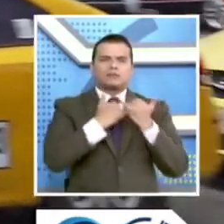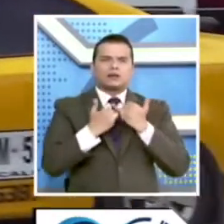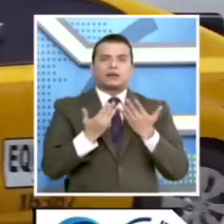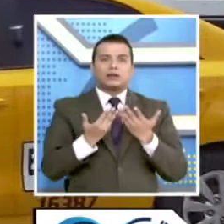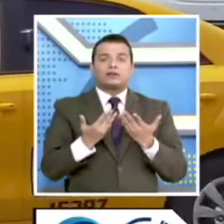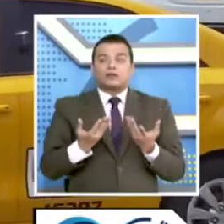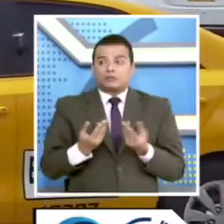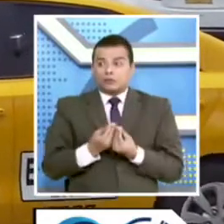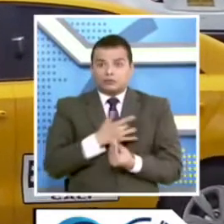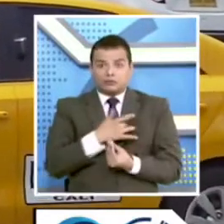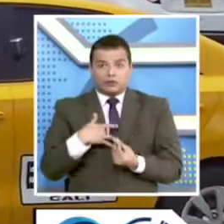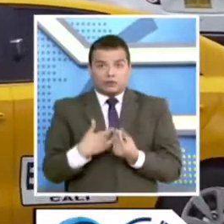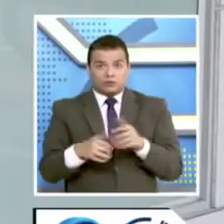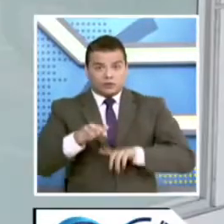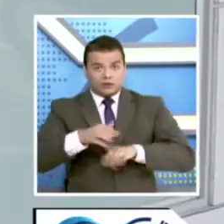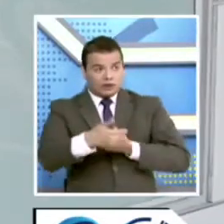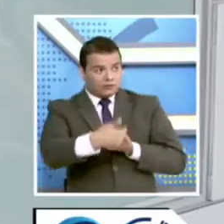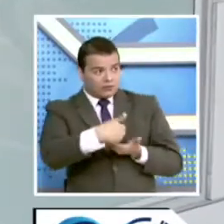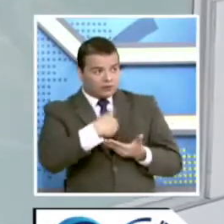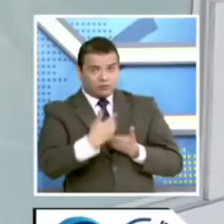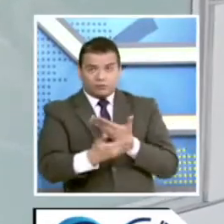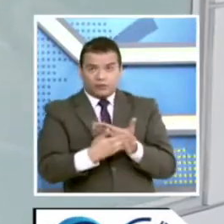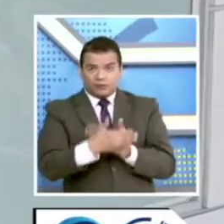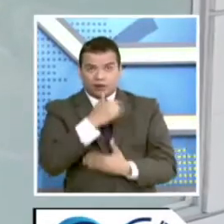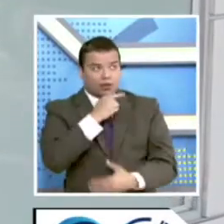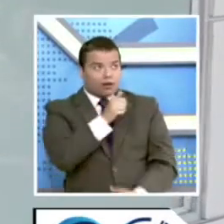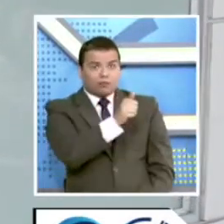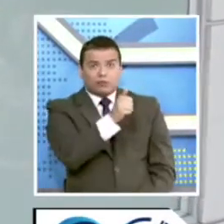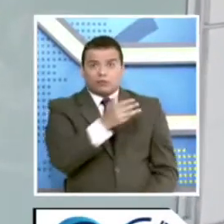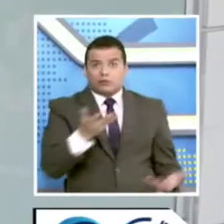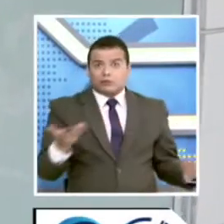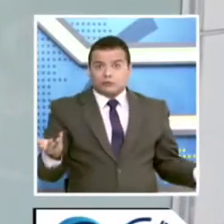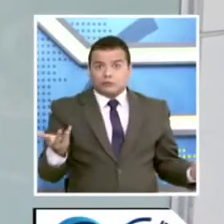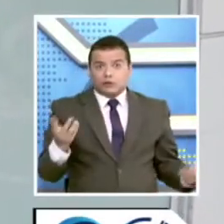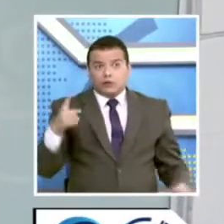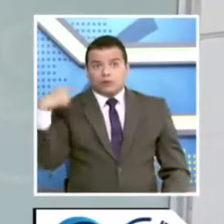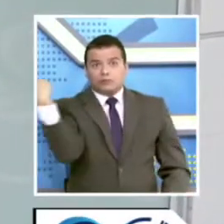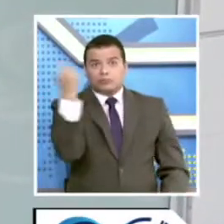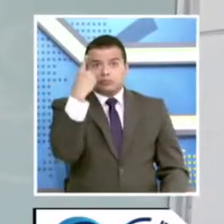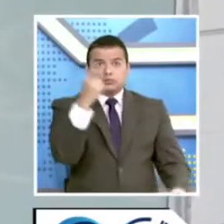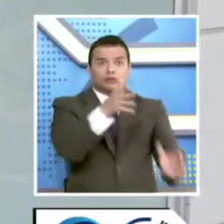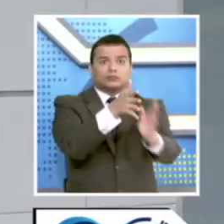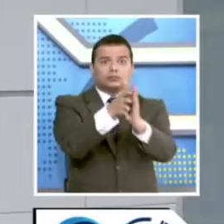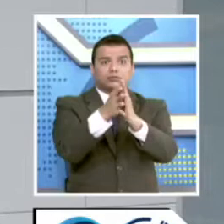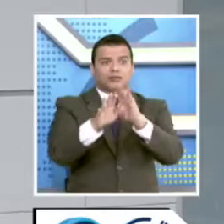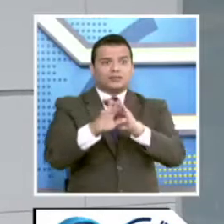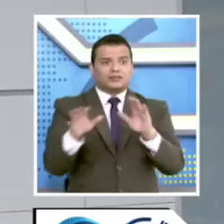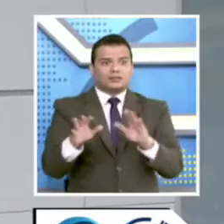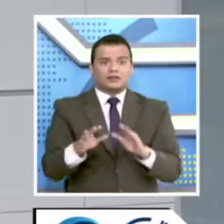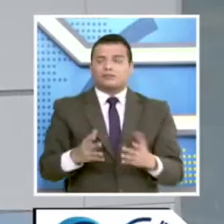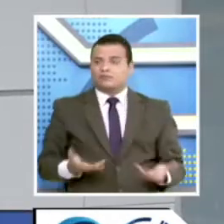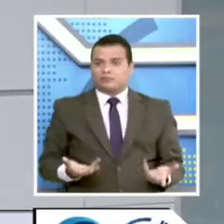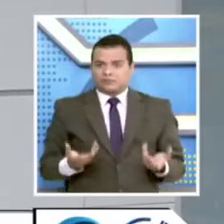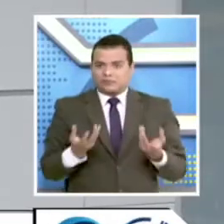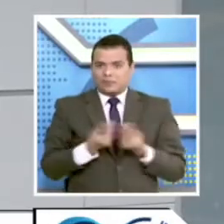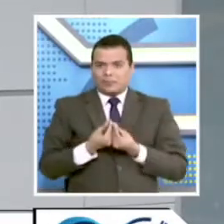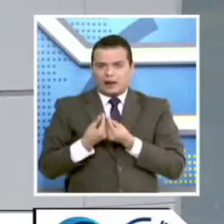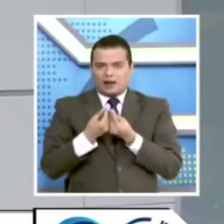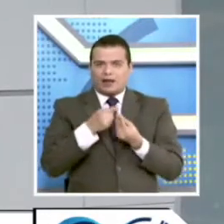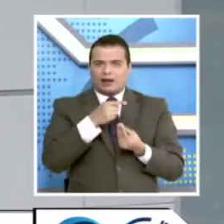le refirieron esos inconvenientes y que es una información generalizada. Creo que la información que se pasó ante el Consejo de